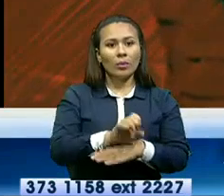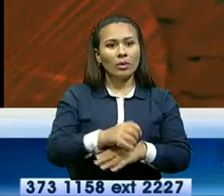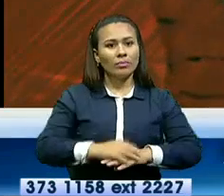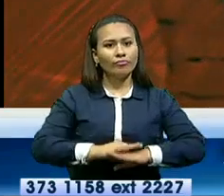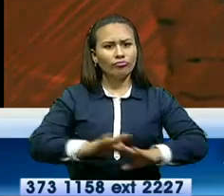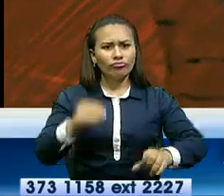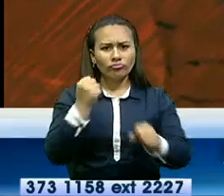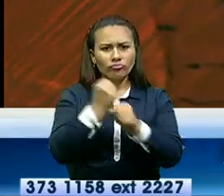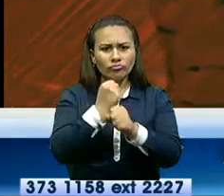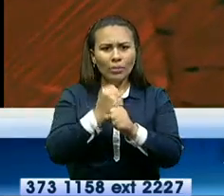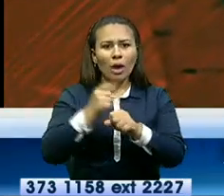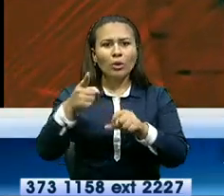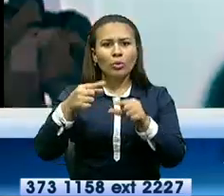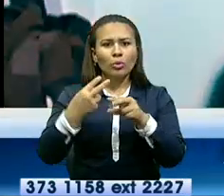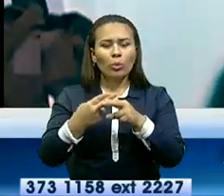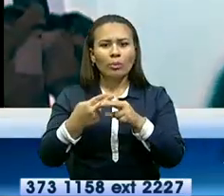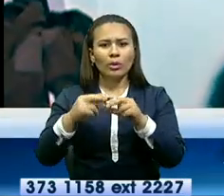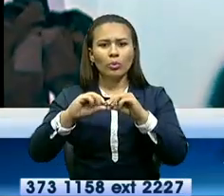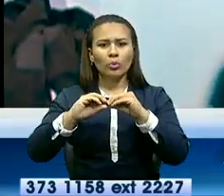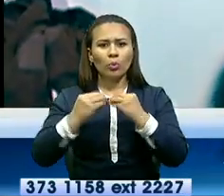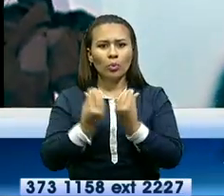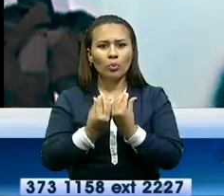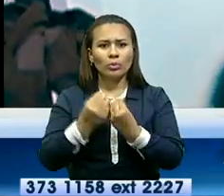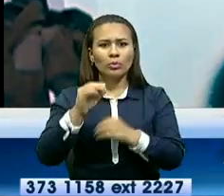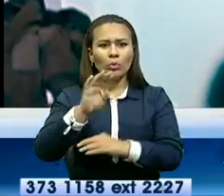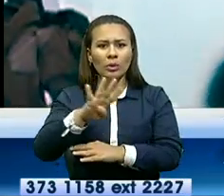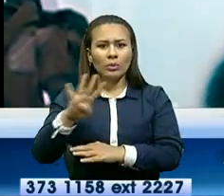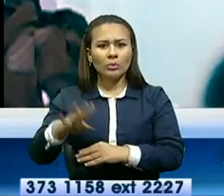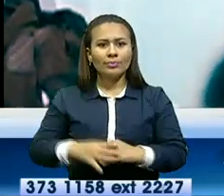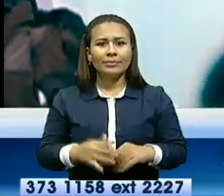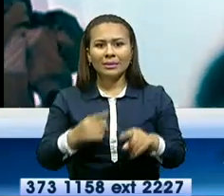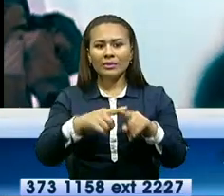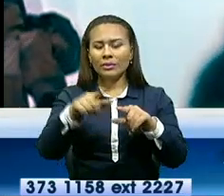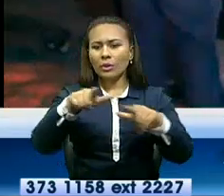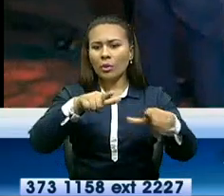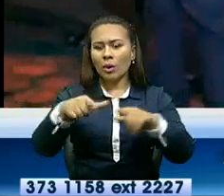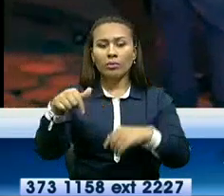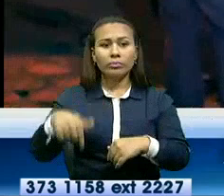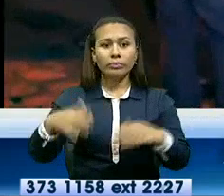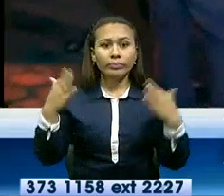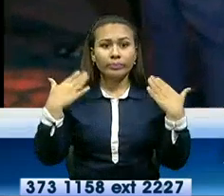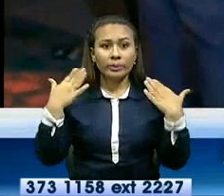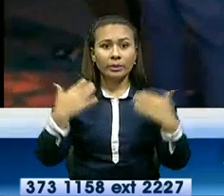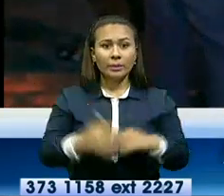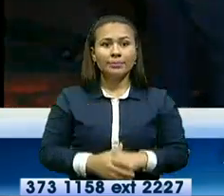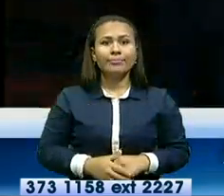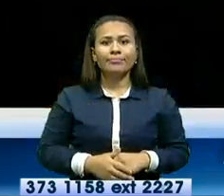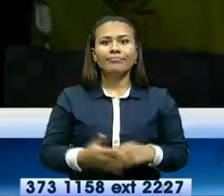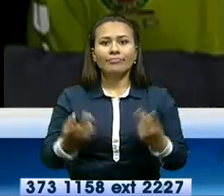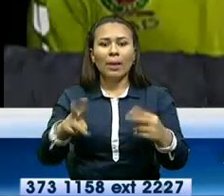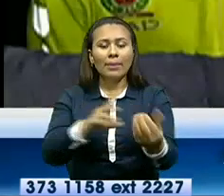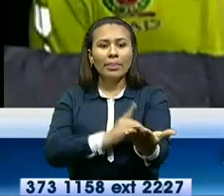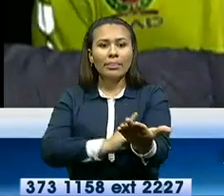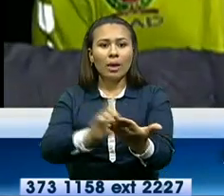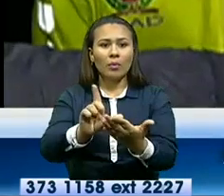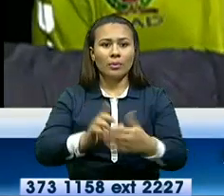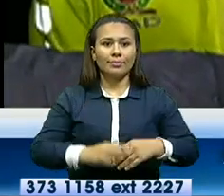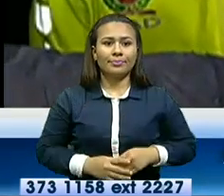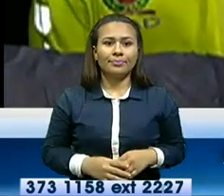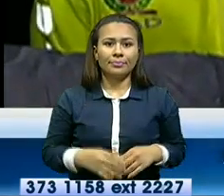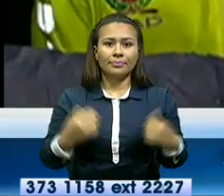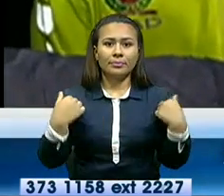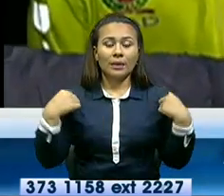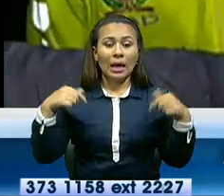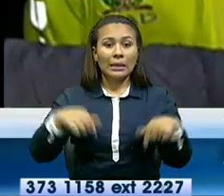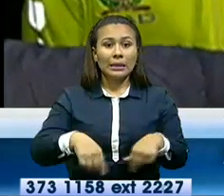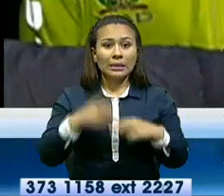Fortaleza 44, en el que realizaron 8 allanamientos en diferentes sectores de Guayaquil y en el cantón Daule. Tenemos varios indicios,